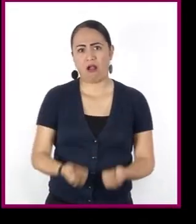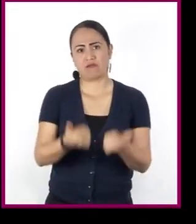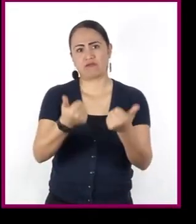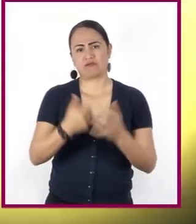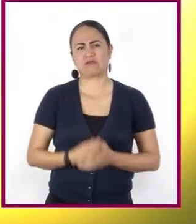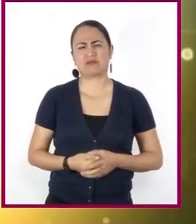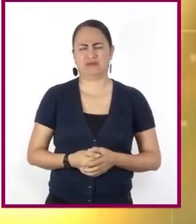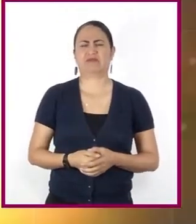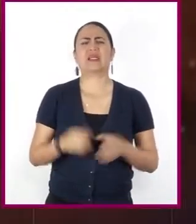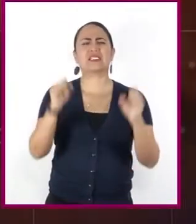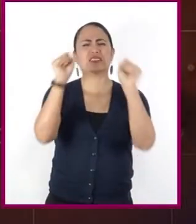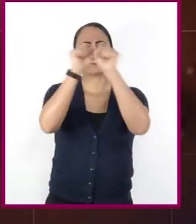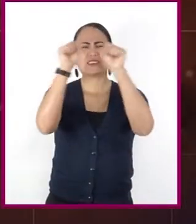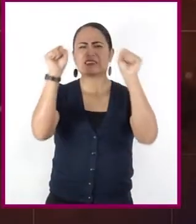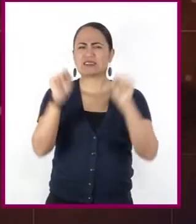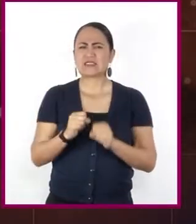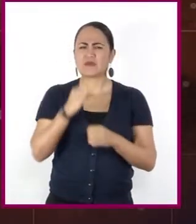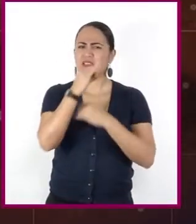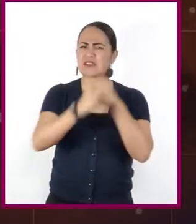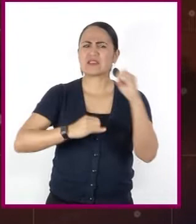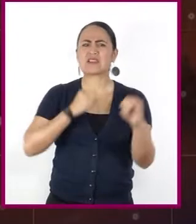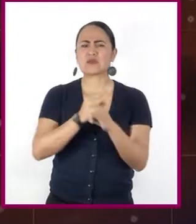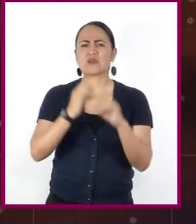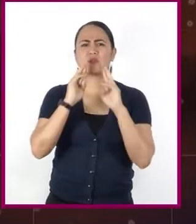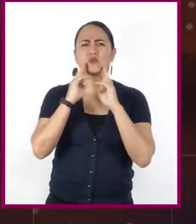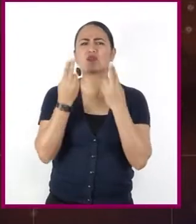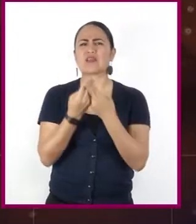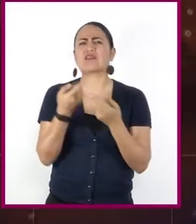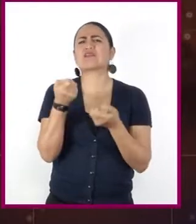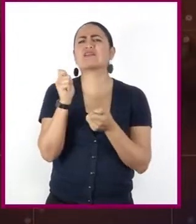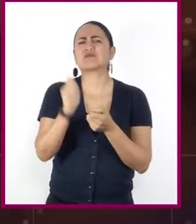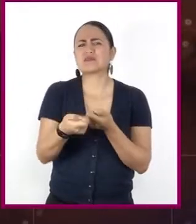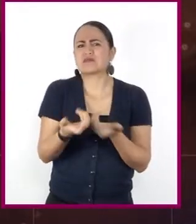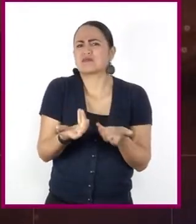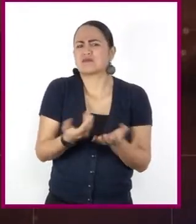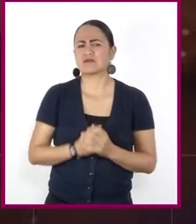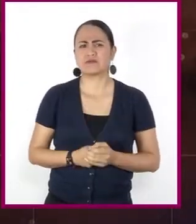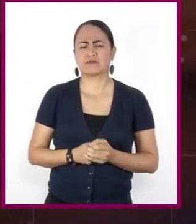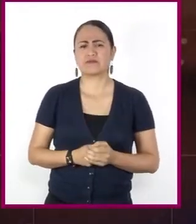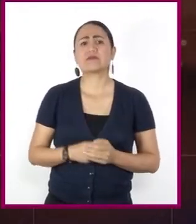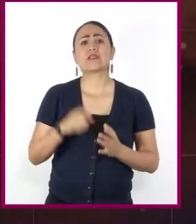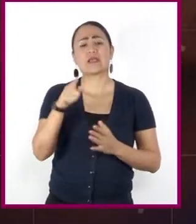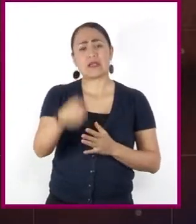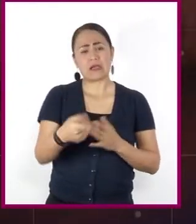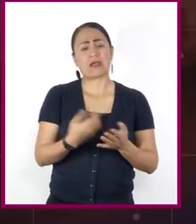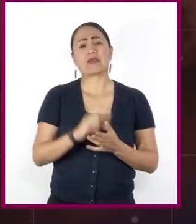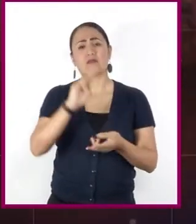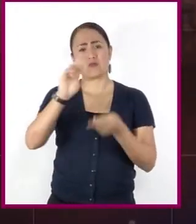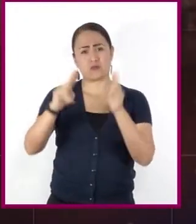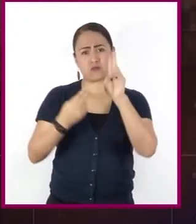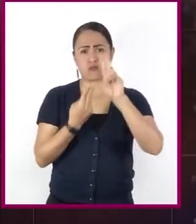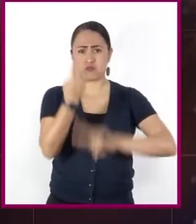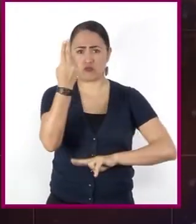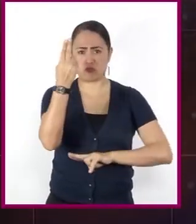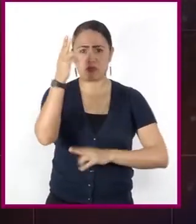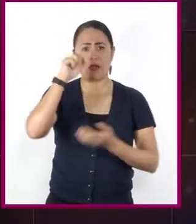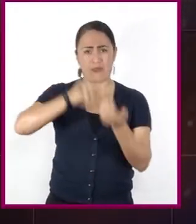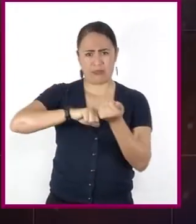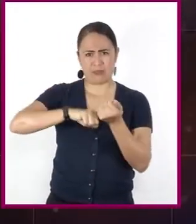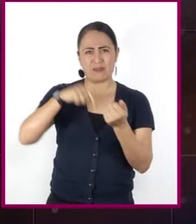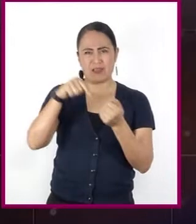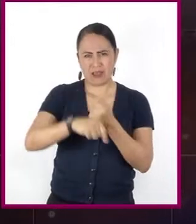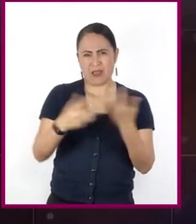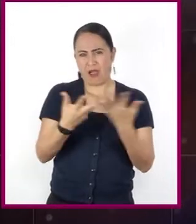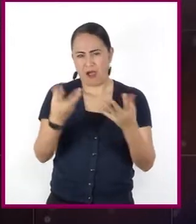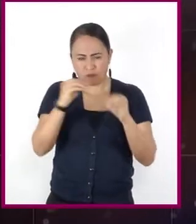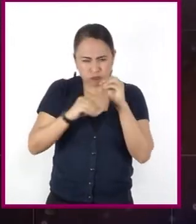Sistema Internacional de Unidades en todo esto? En este caso, el sistema de navegación de la nave fue construido en Japón.